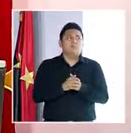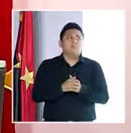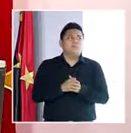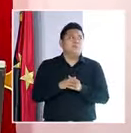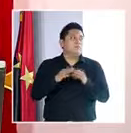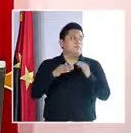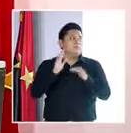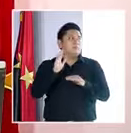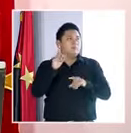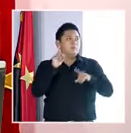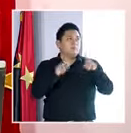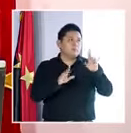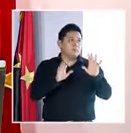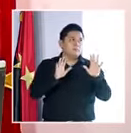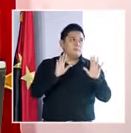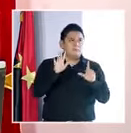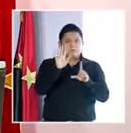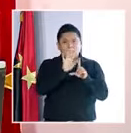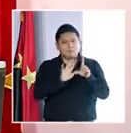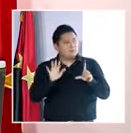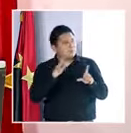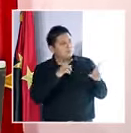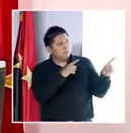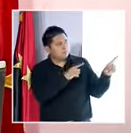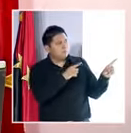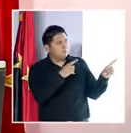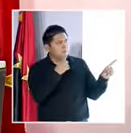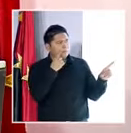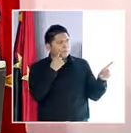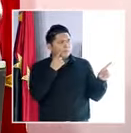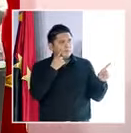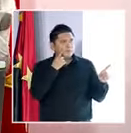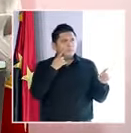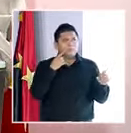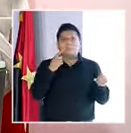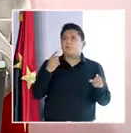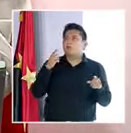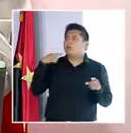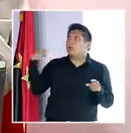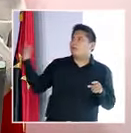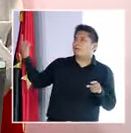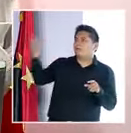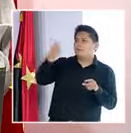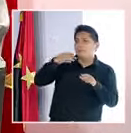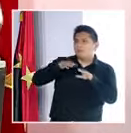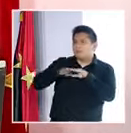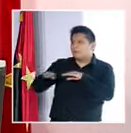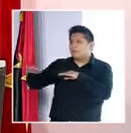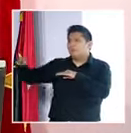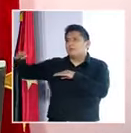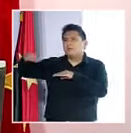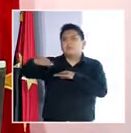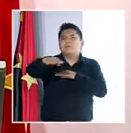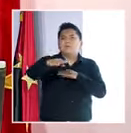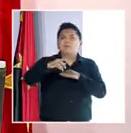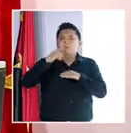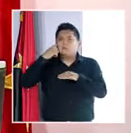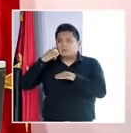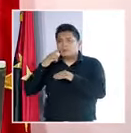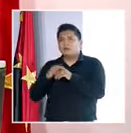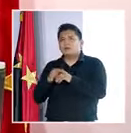hay una imprecisión en el video en lo que tiene que ver con el anillo vial para La Paz entre Acarí, El Tarra y San